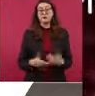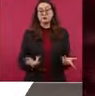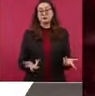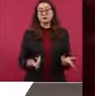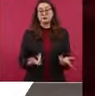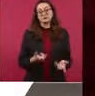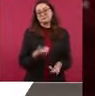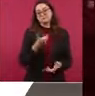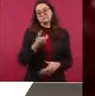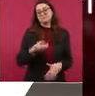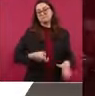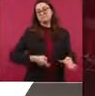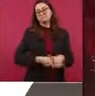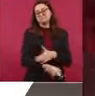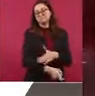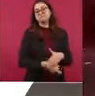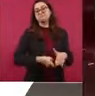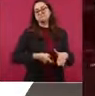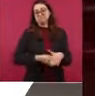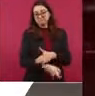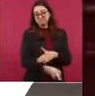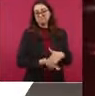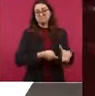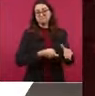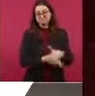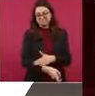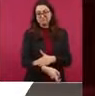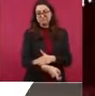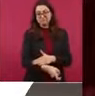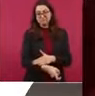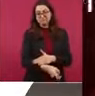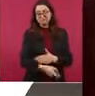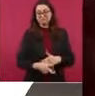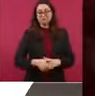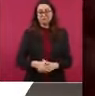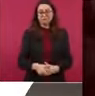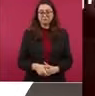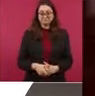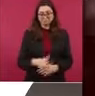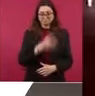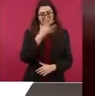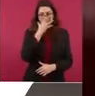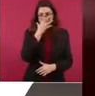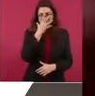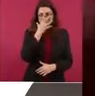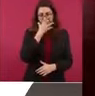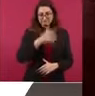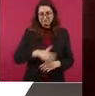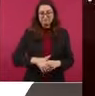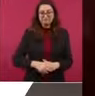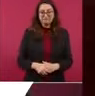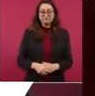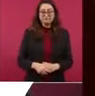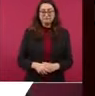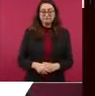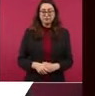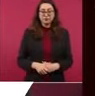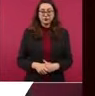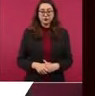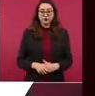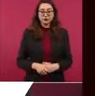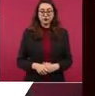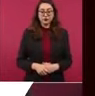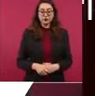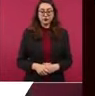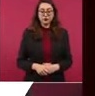cinismo de defender a eso y llamarle valentía. Finalmente planteó que el fondo del asunto es lo